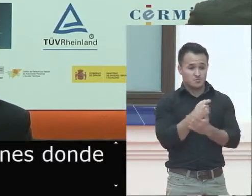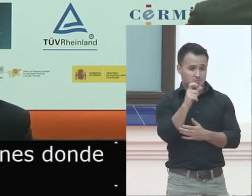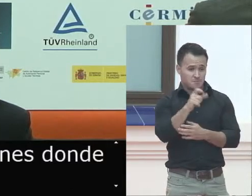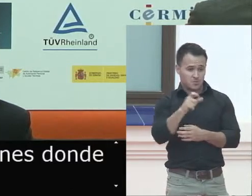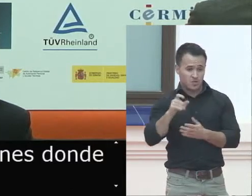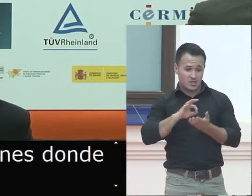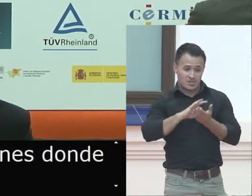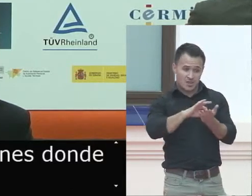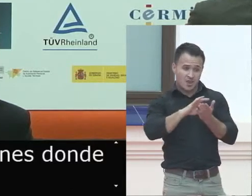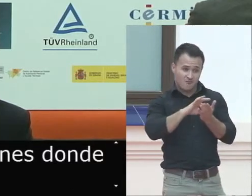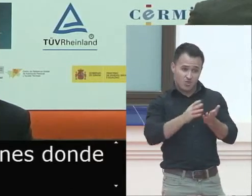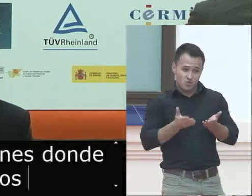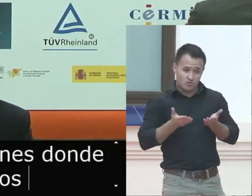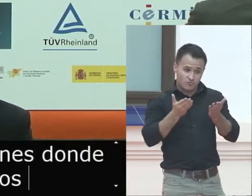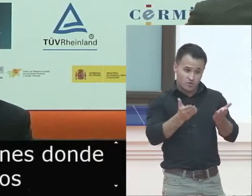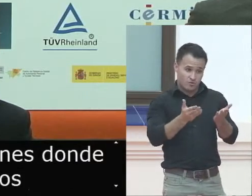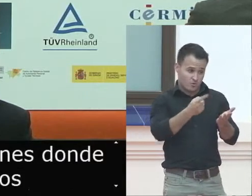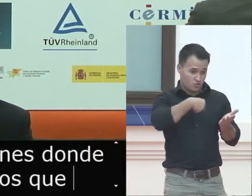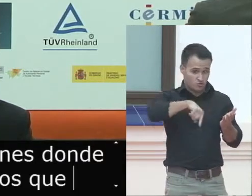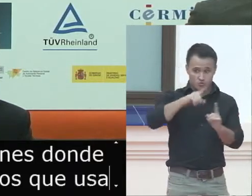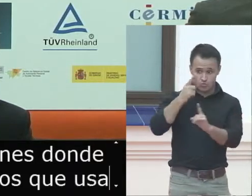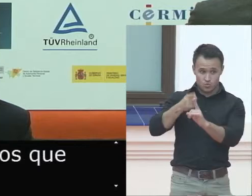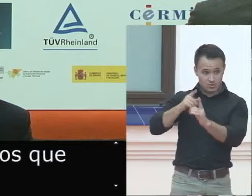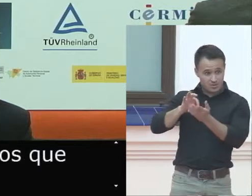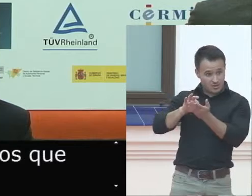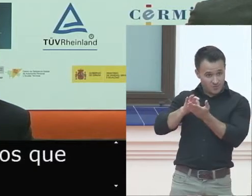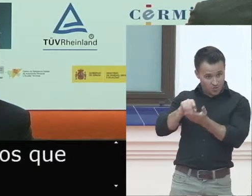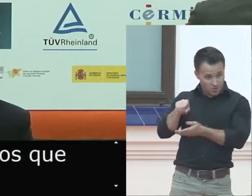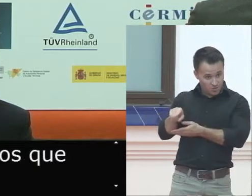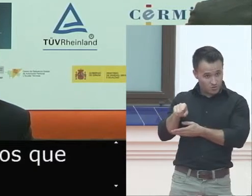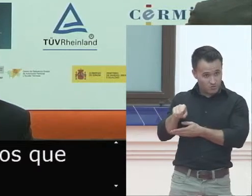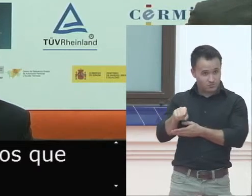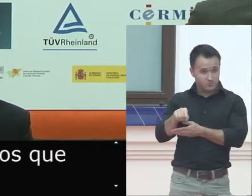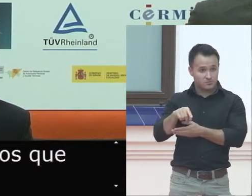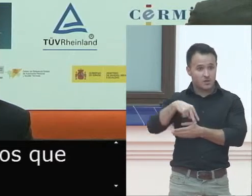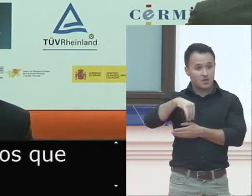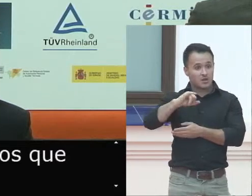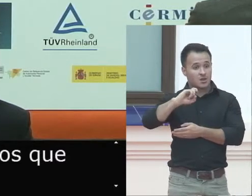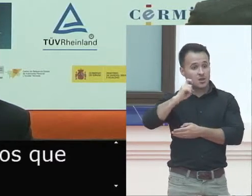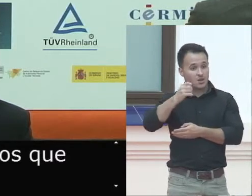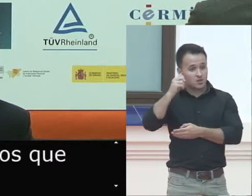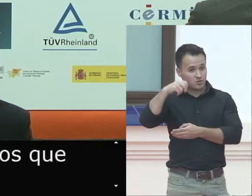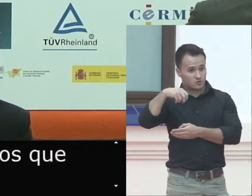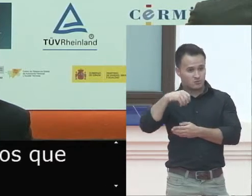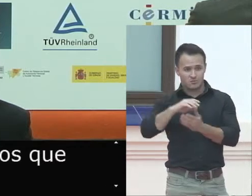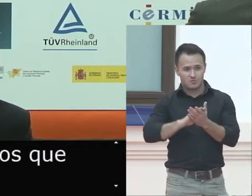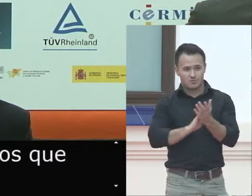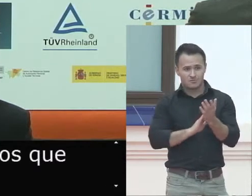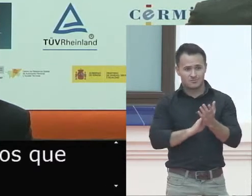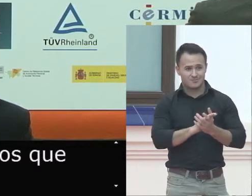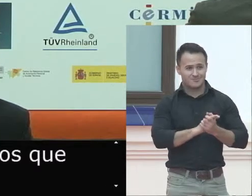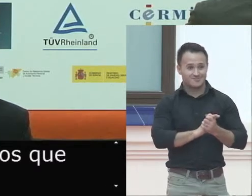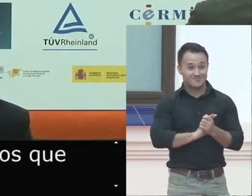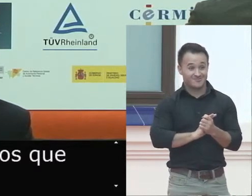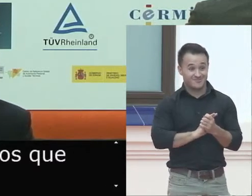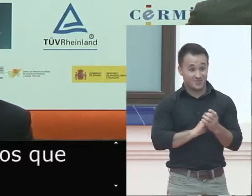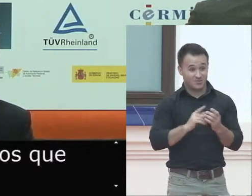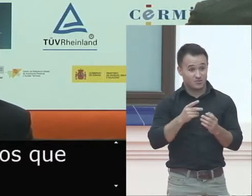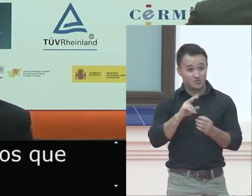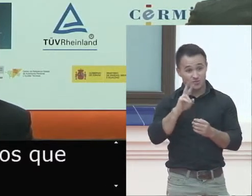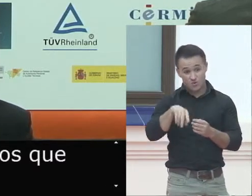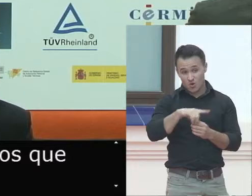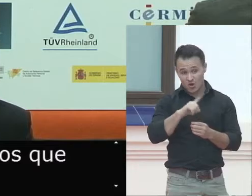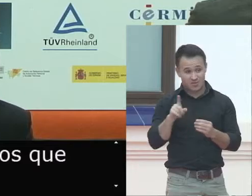los servicios que usamos ni son sujetos a la ley